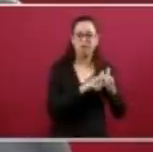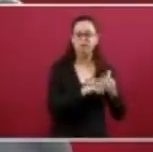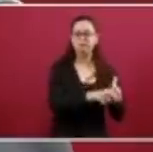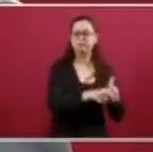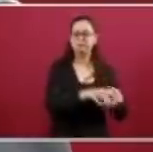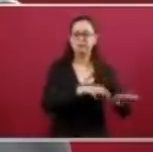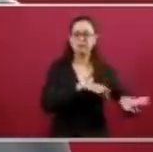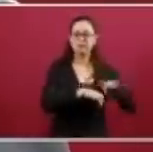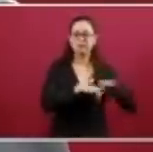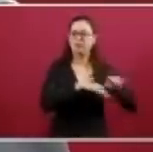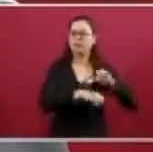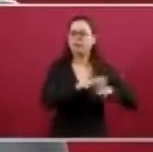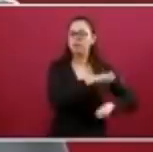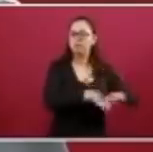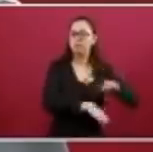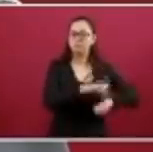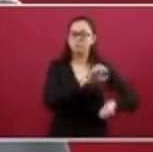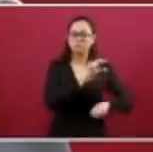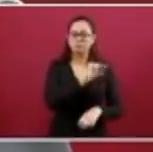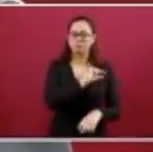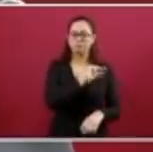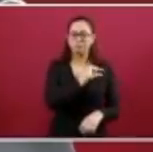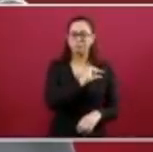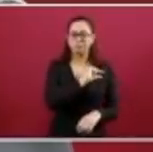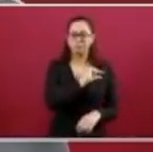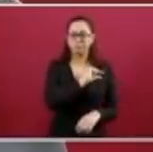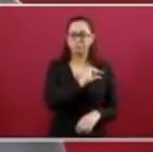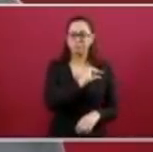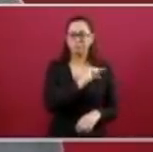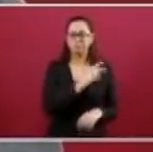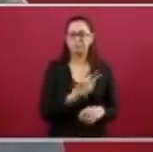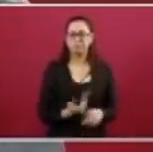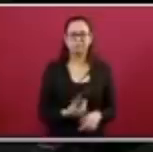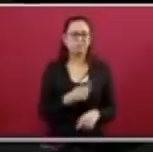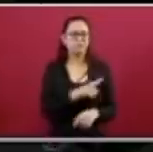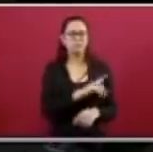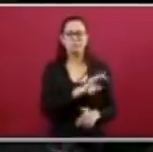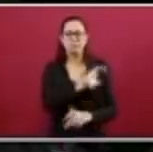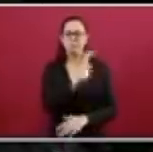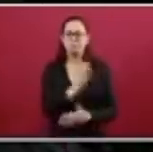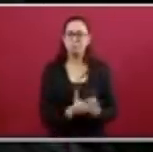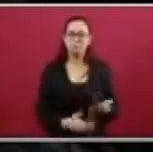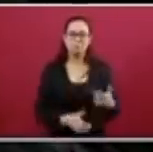las empresas que reciben contratos.